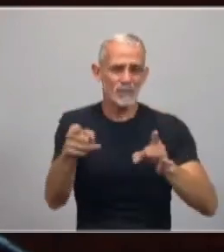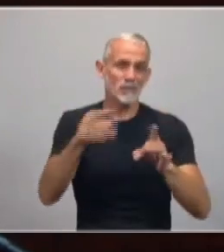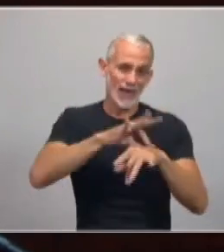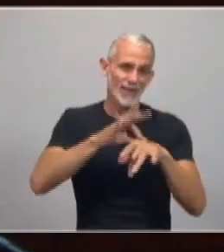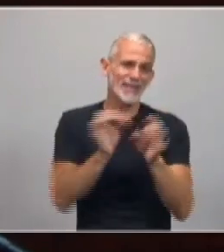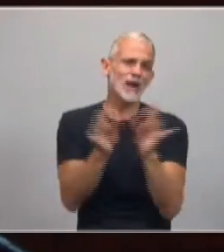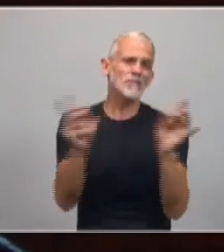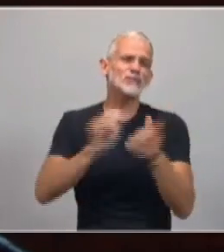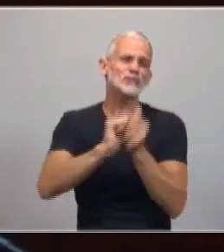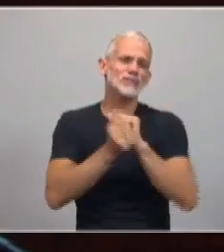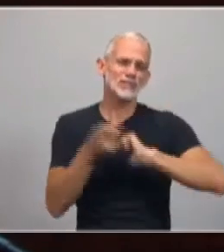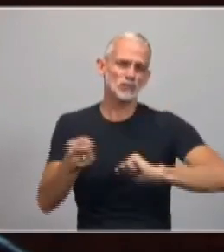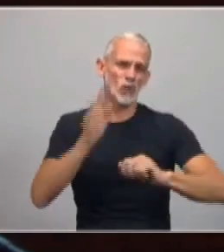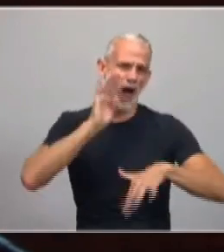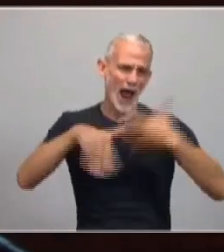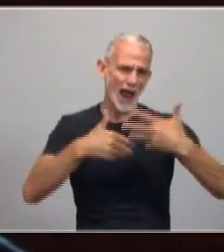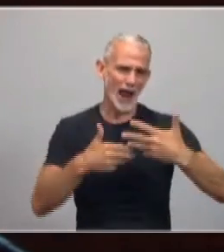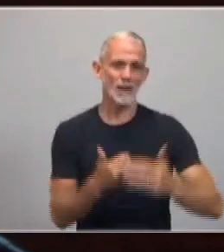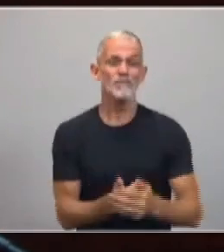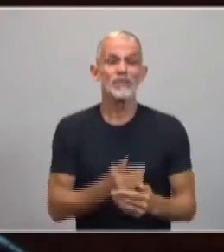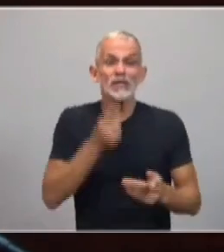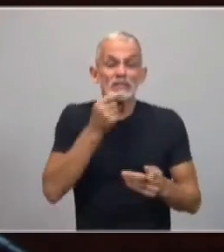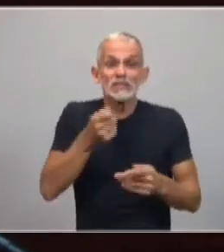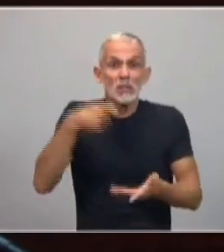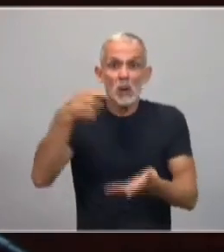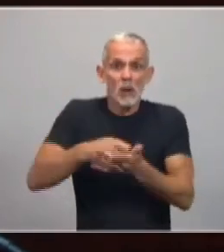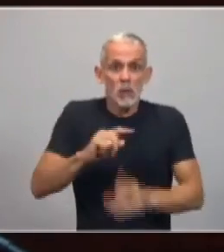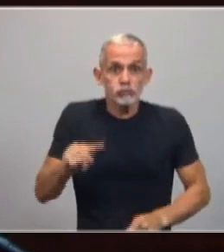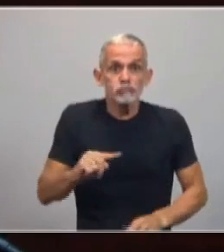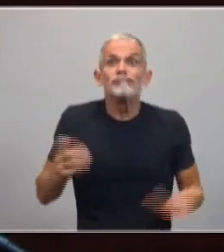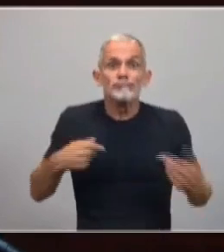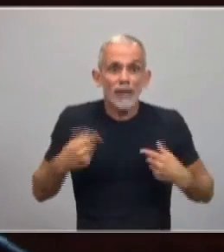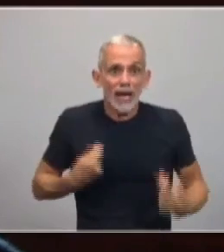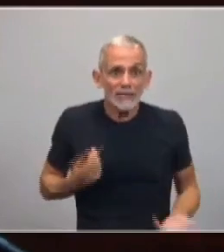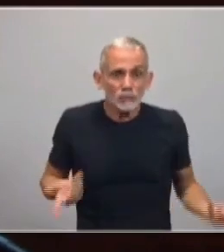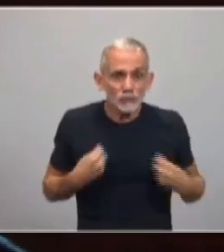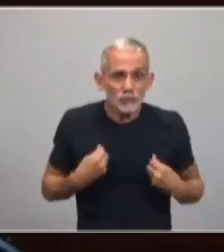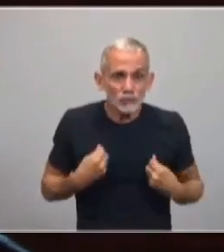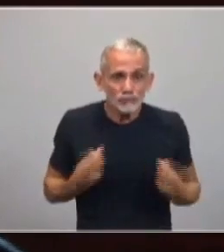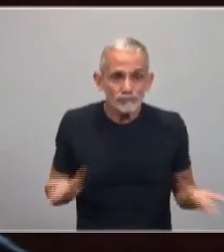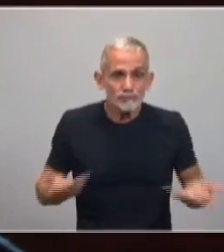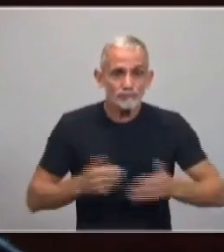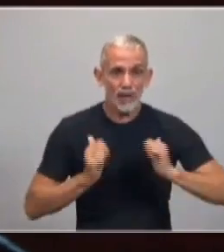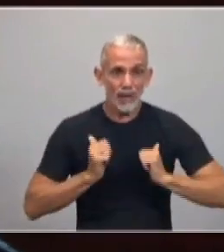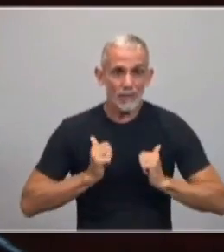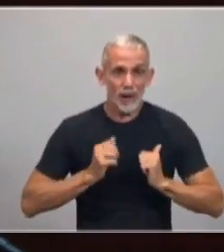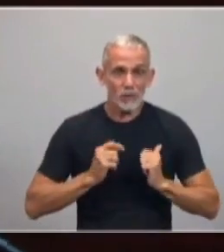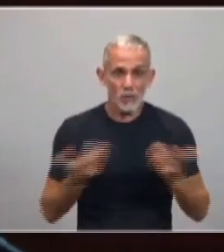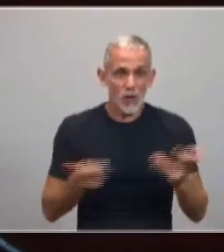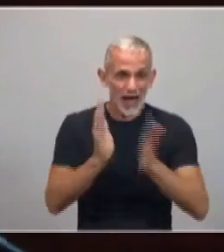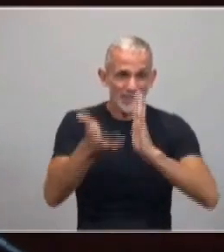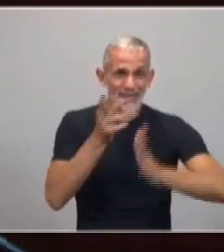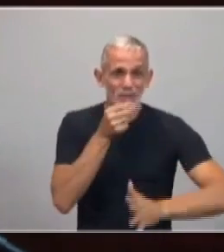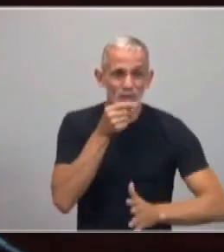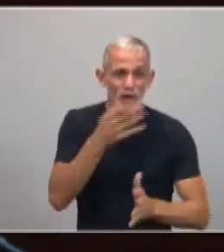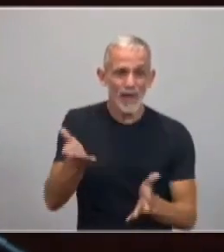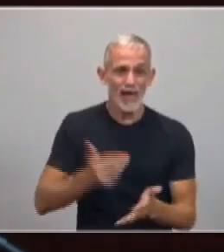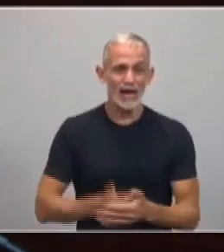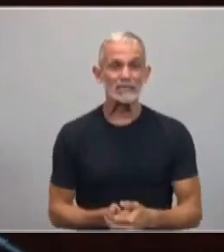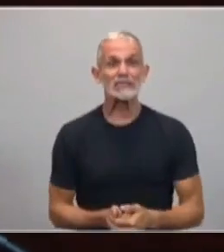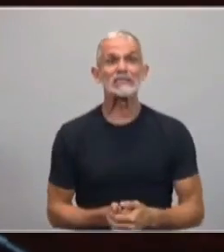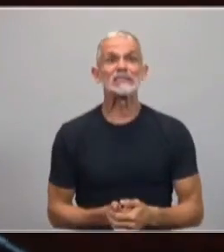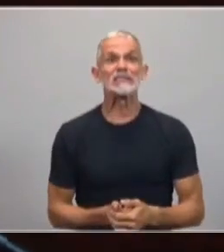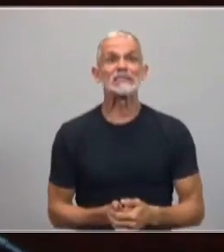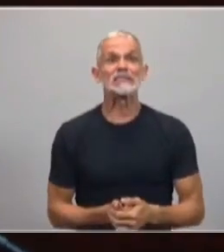Me pregunto, los que no puedan pagar, ¿qué es lo que esperan? ¿Que no reciban tratamiento?